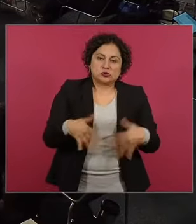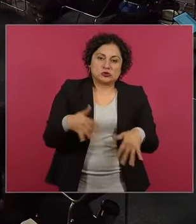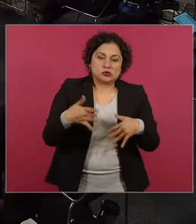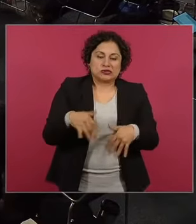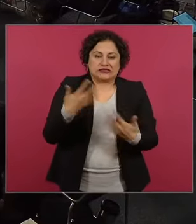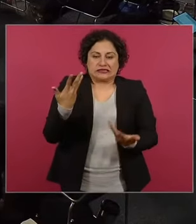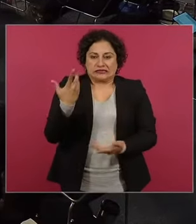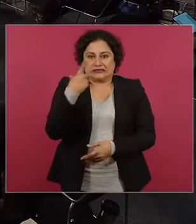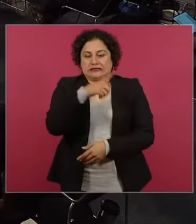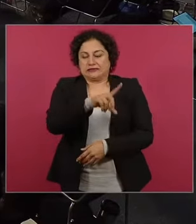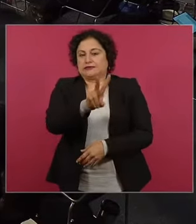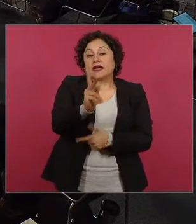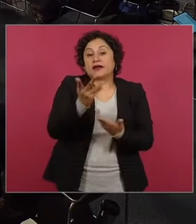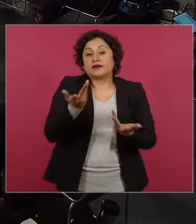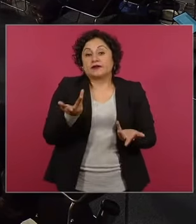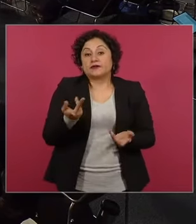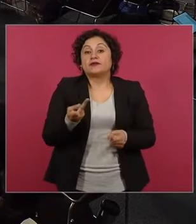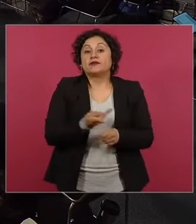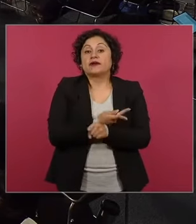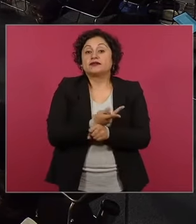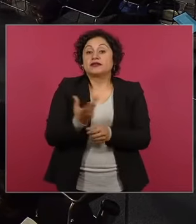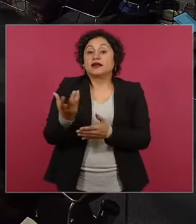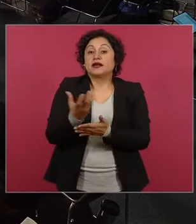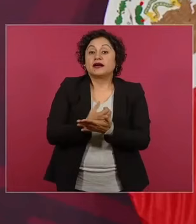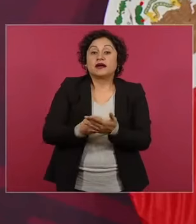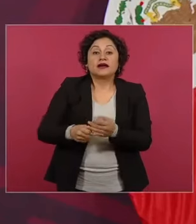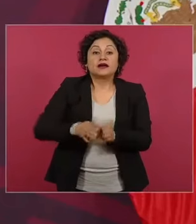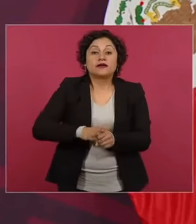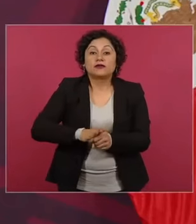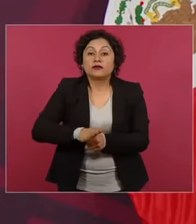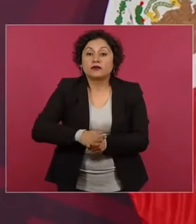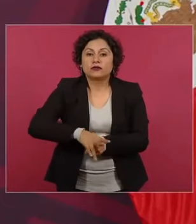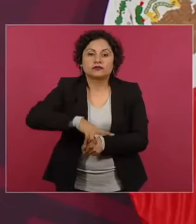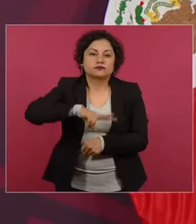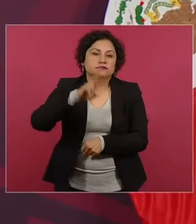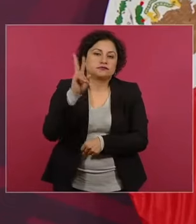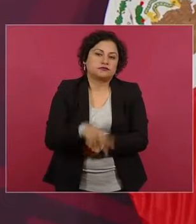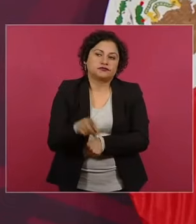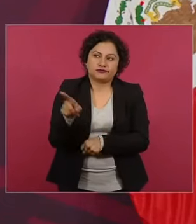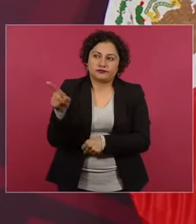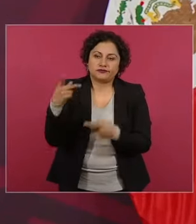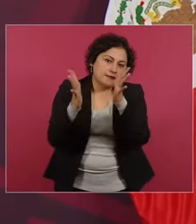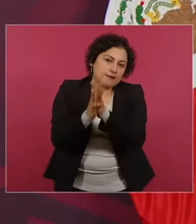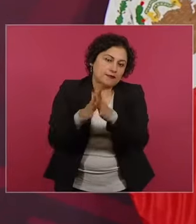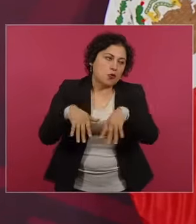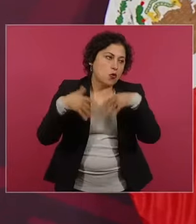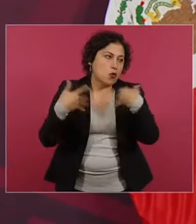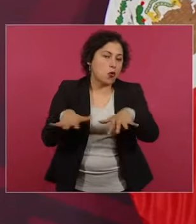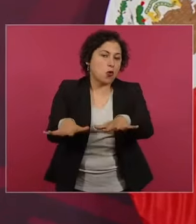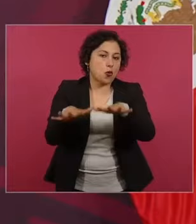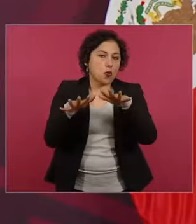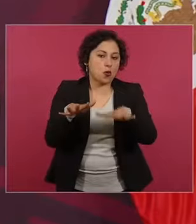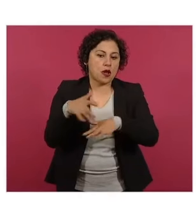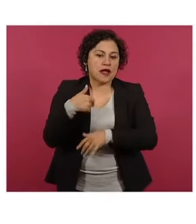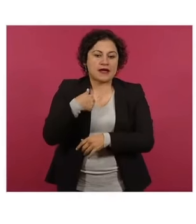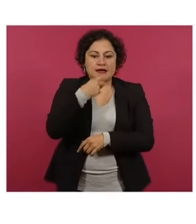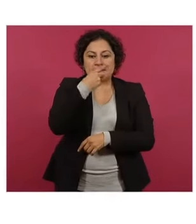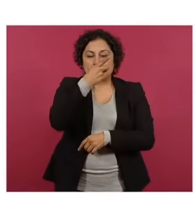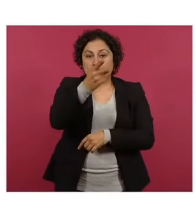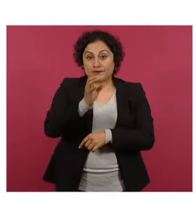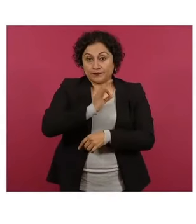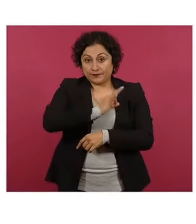bien. Entonces, resultó que fue ejemplar el desempeño histórico. Digo, felicidades a